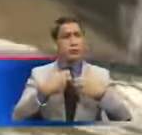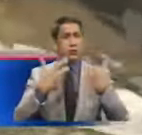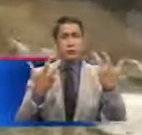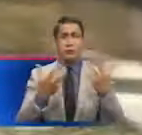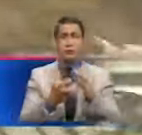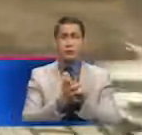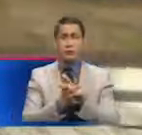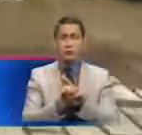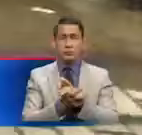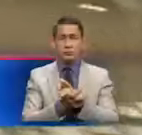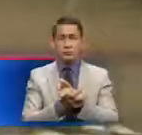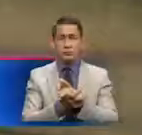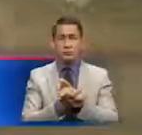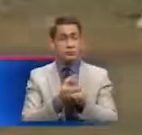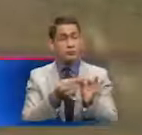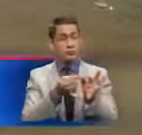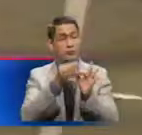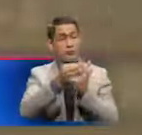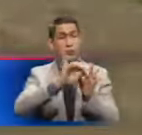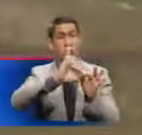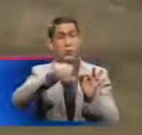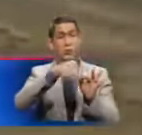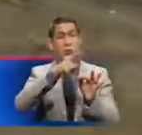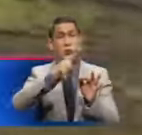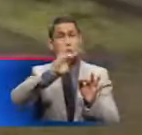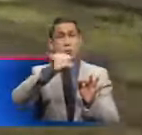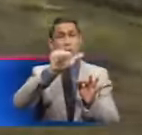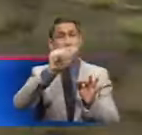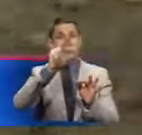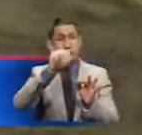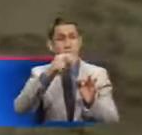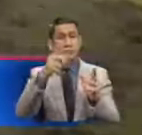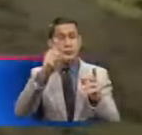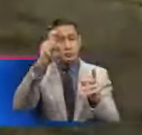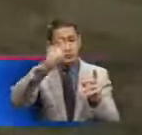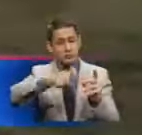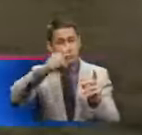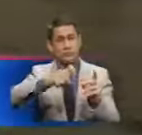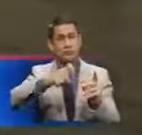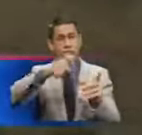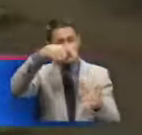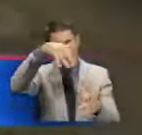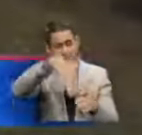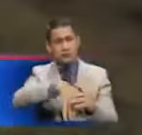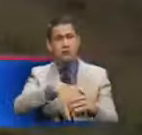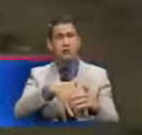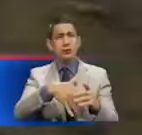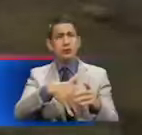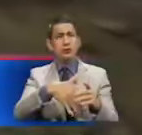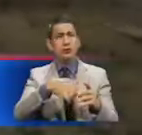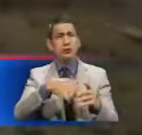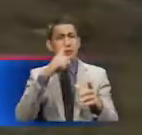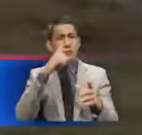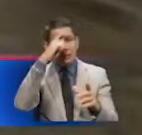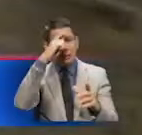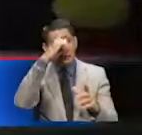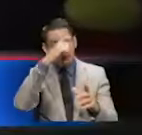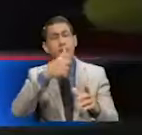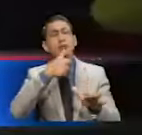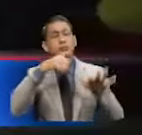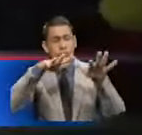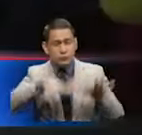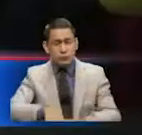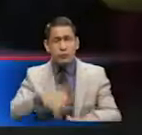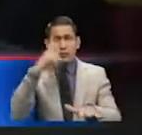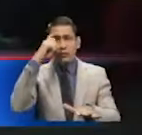Harto mosquito. El problema de Wuhan es que necesita dragado del río. Entonces los ríos se van embancando el sedimento. Si el